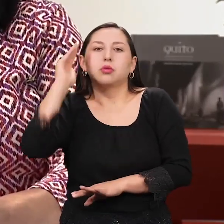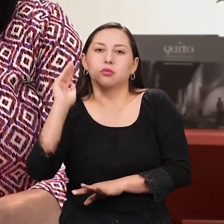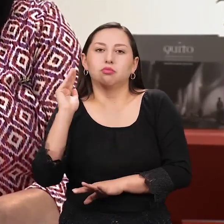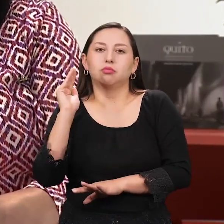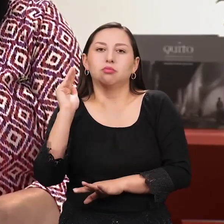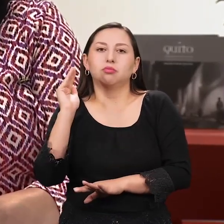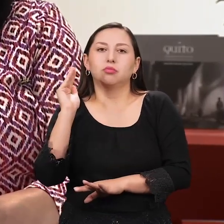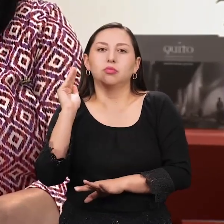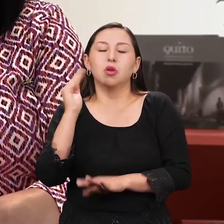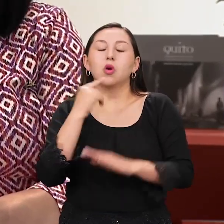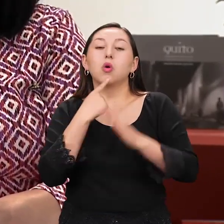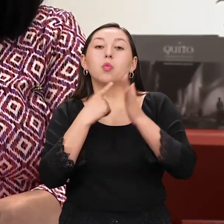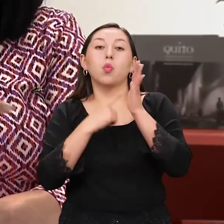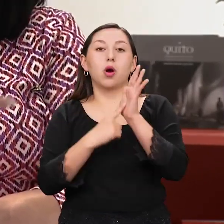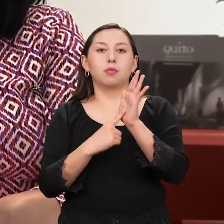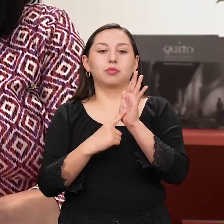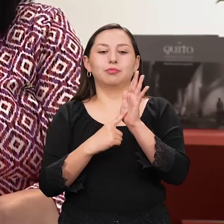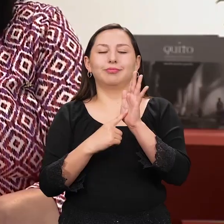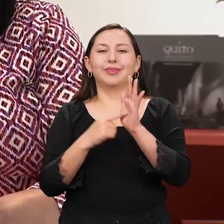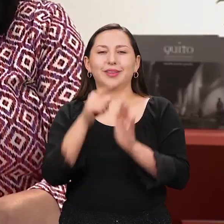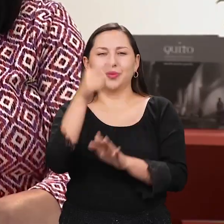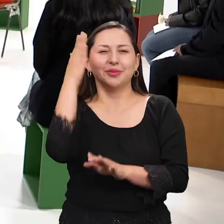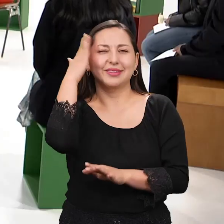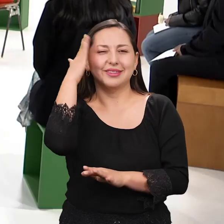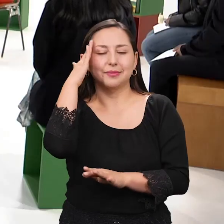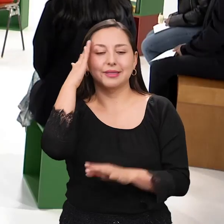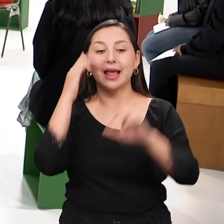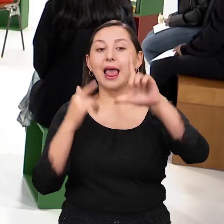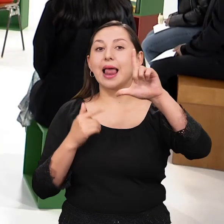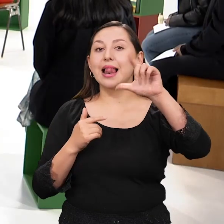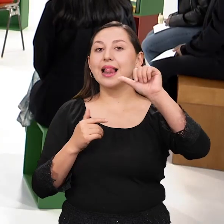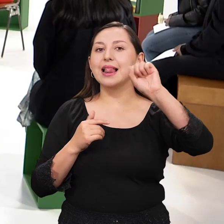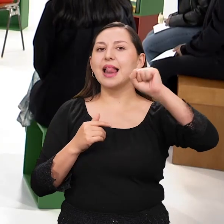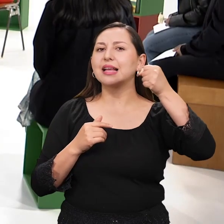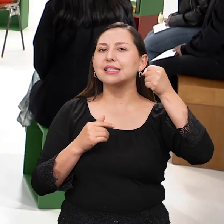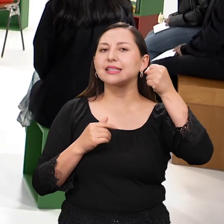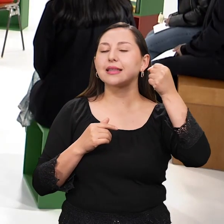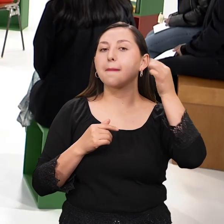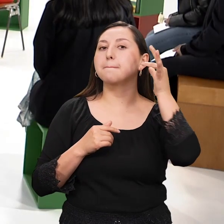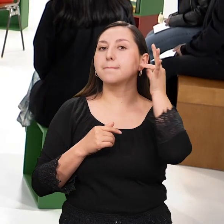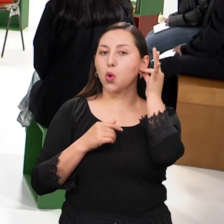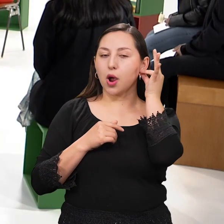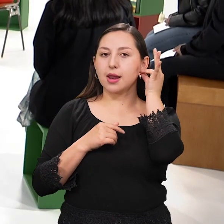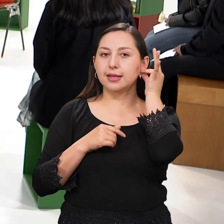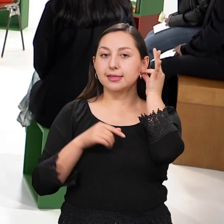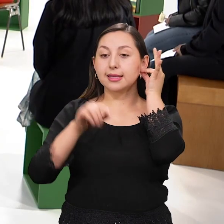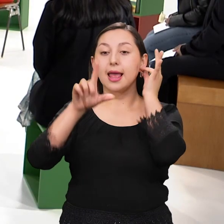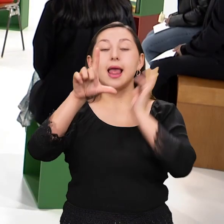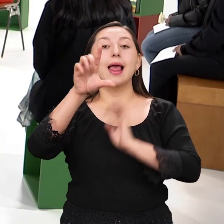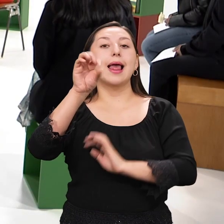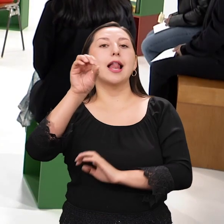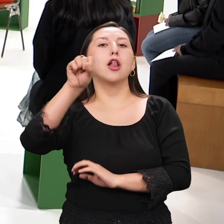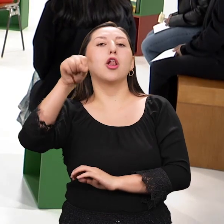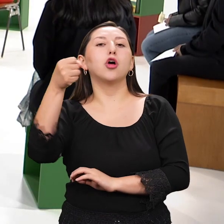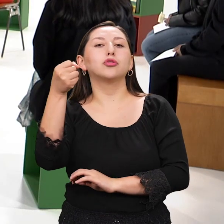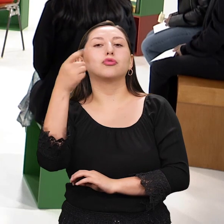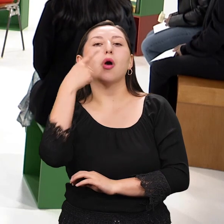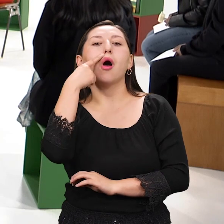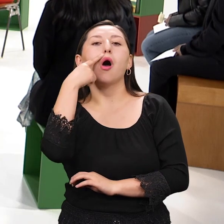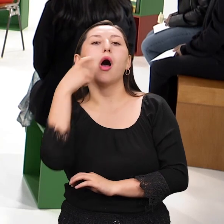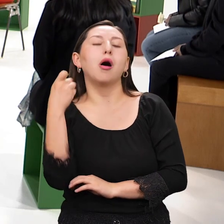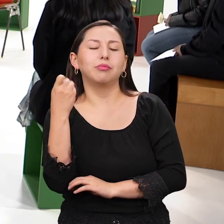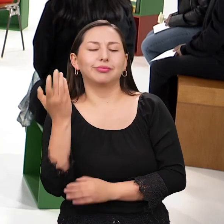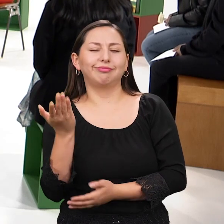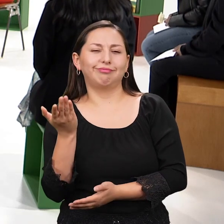el lenguaje de género, que no tiene que ser el las y los, porque a veces se suele pensar eso, que ya somos inclusivos o inclusivas cuando estamos